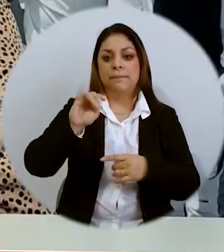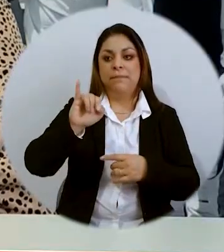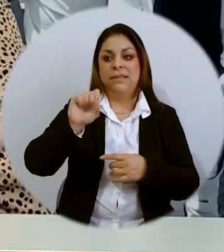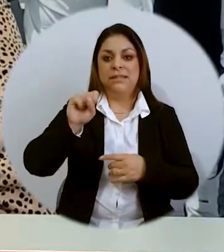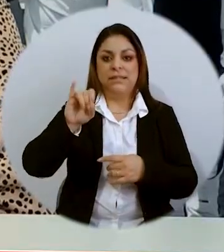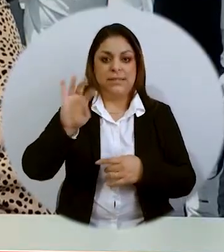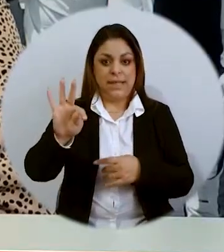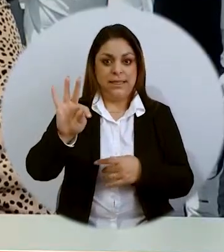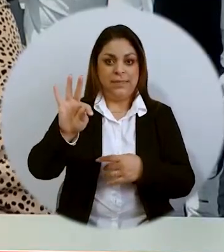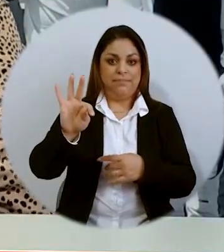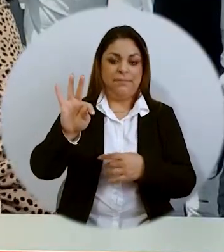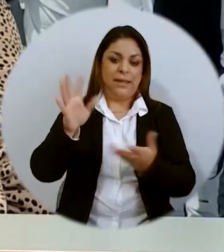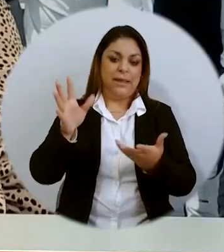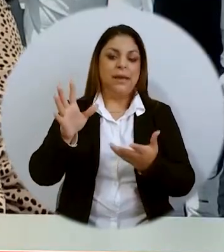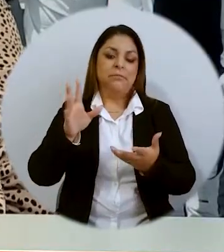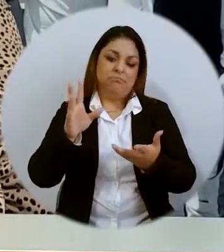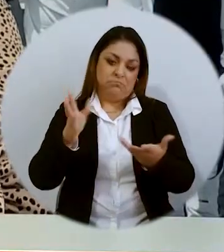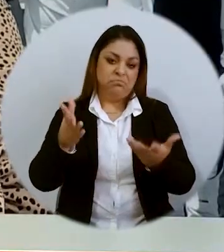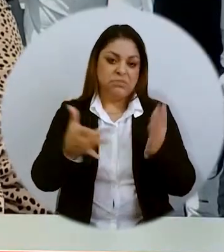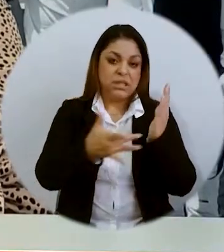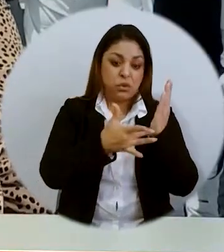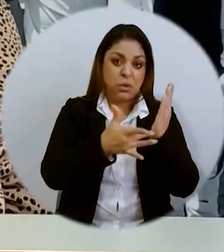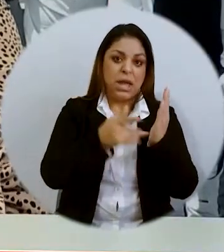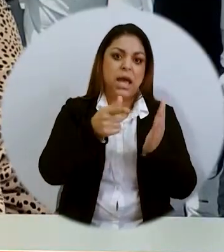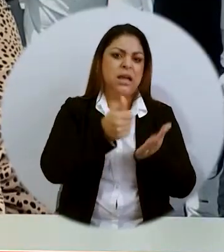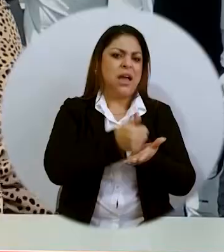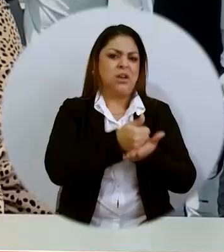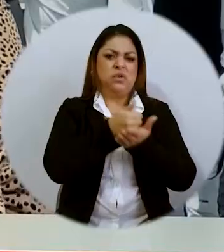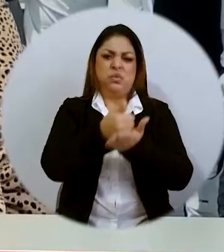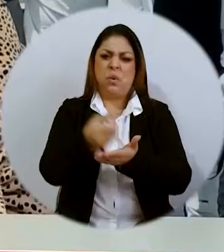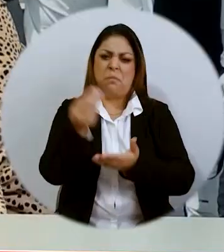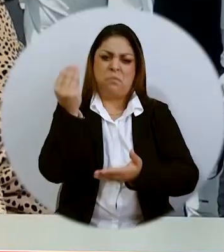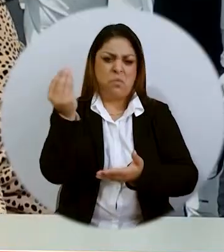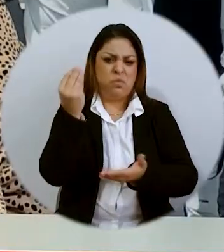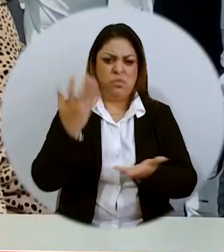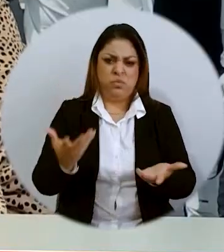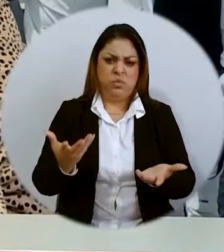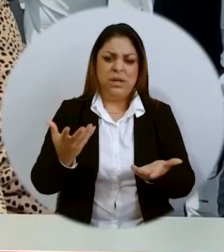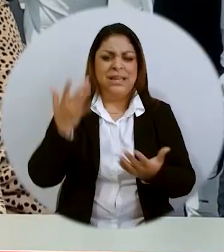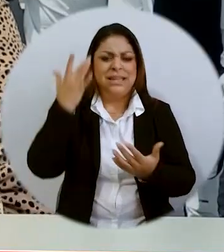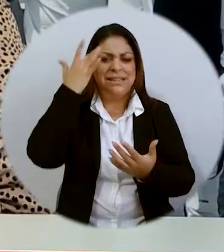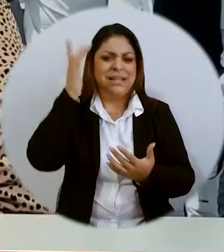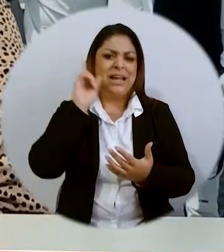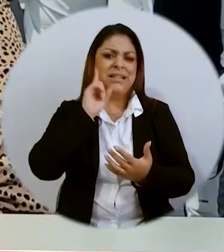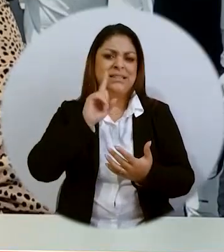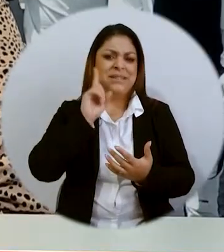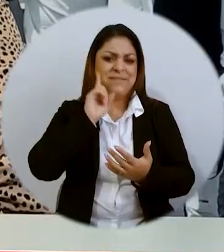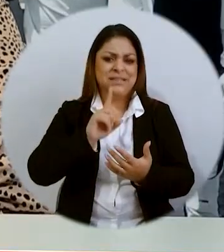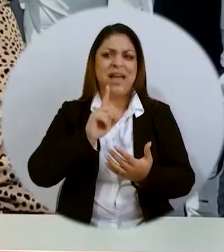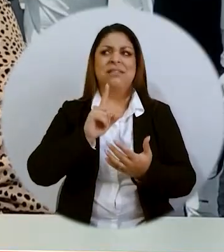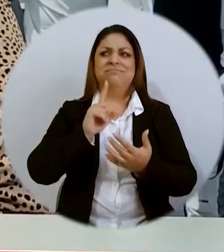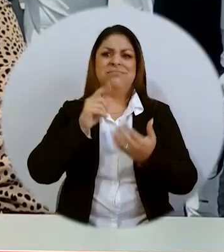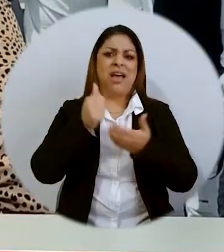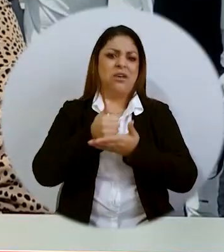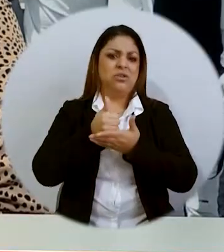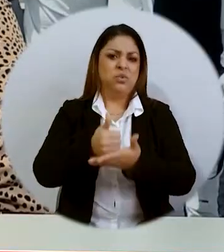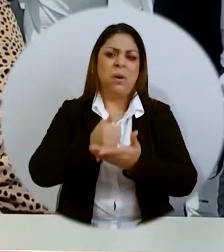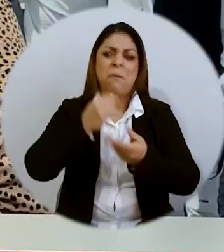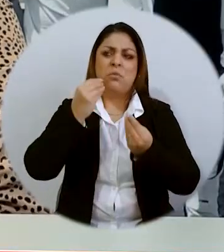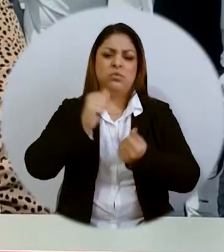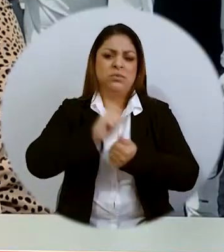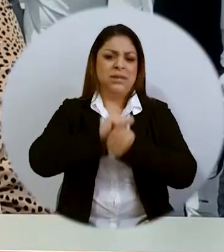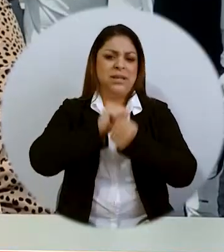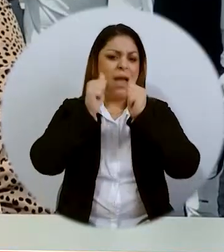funcionaria en mi CIT y tengo que decirlo, las tecnologías definitivamente vinieron a ayudarnos. La inteligencia artificial va a hacer